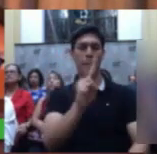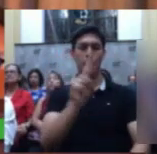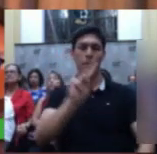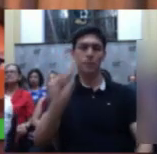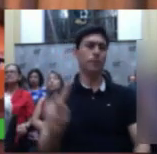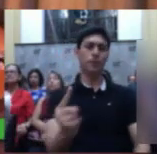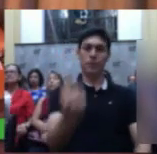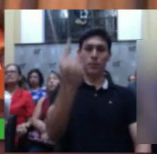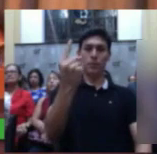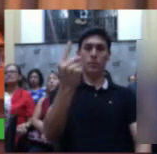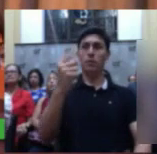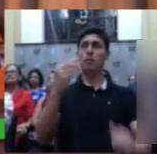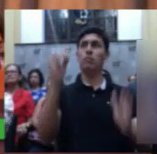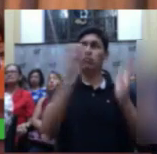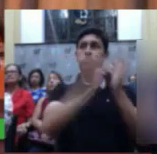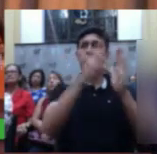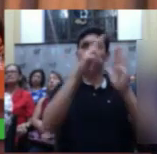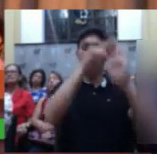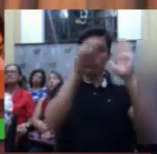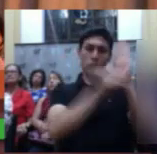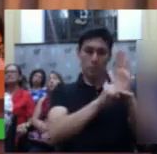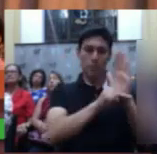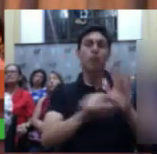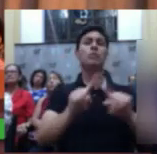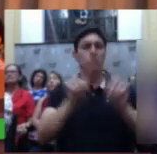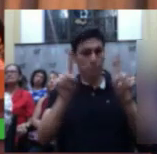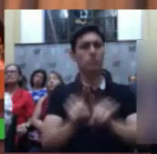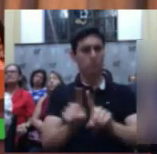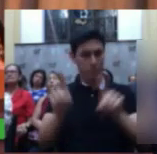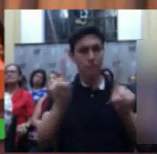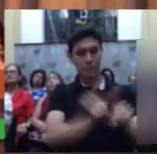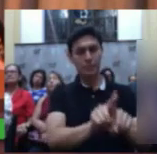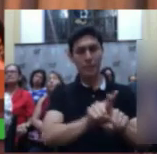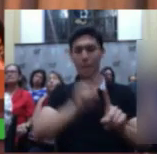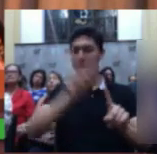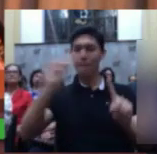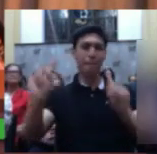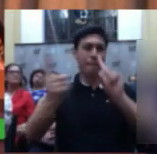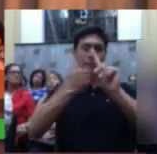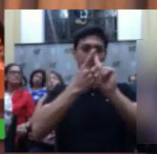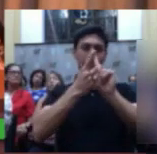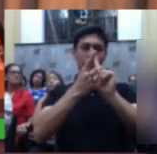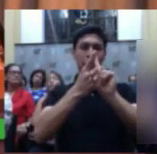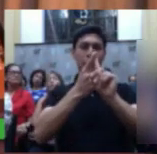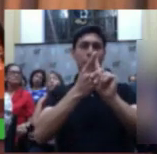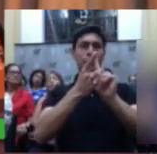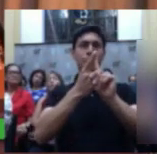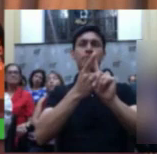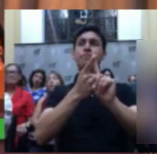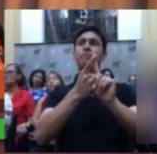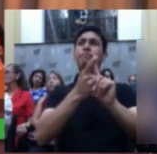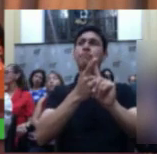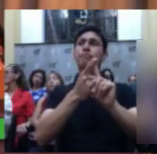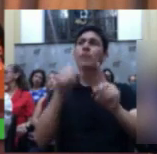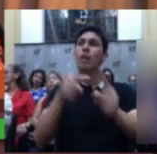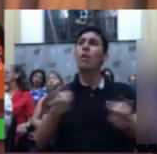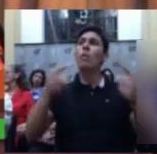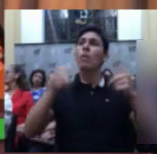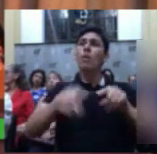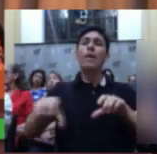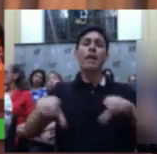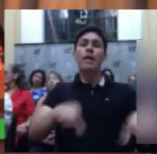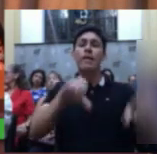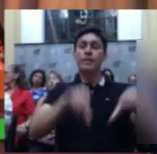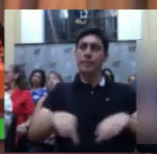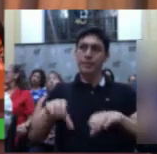la creación de la norma, sino también y principalmente al momento de su aplicación, es decir, en